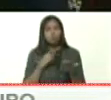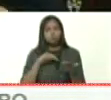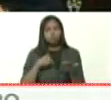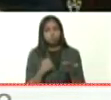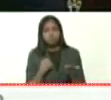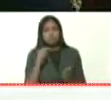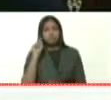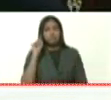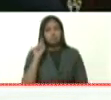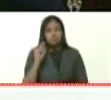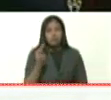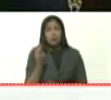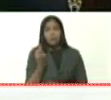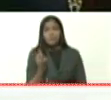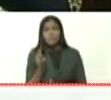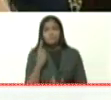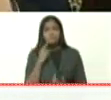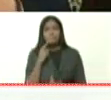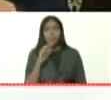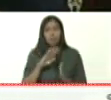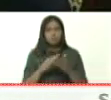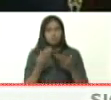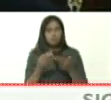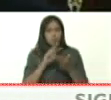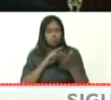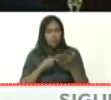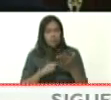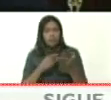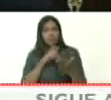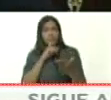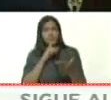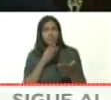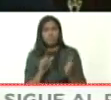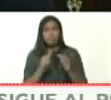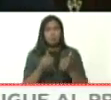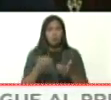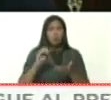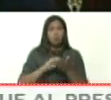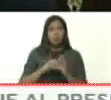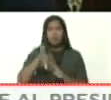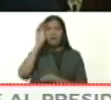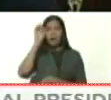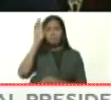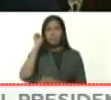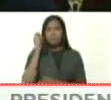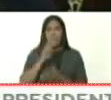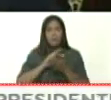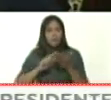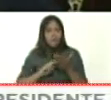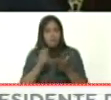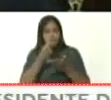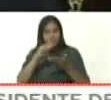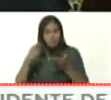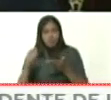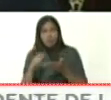la necesidad de leer las cartillas y comenzar a aprender a leer y escribir,